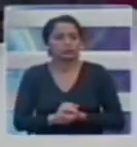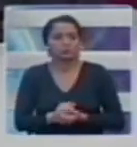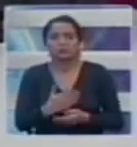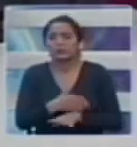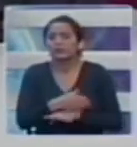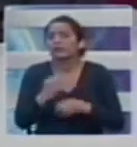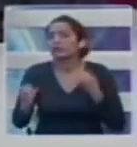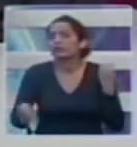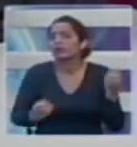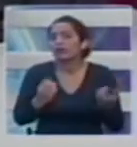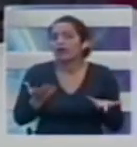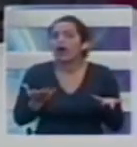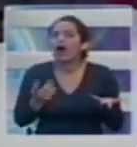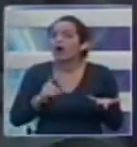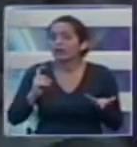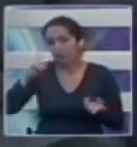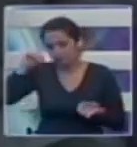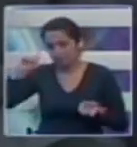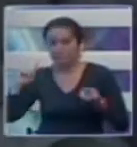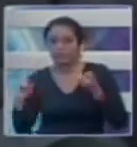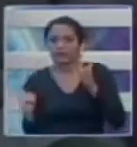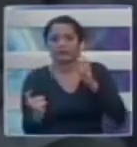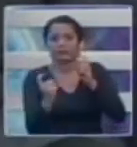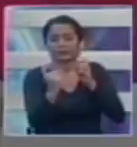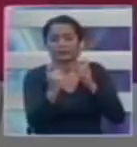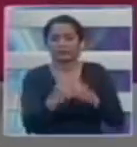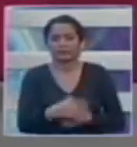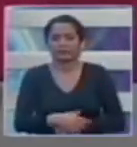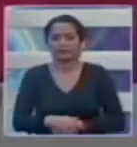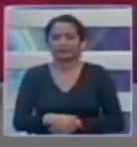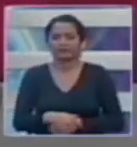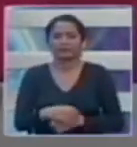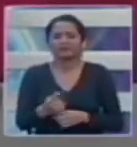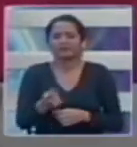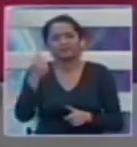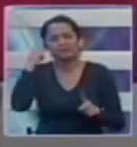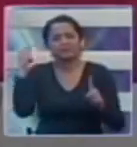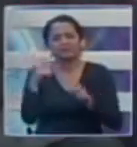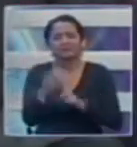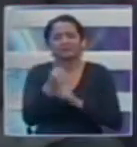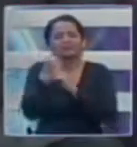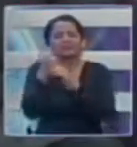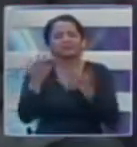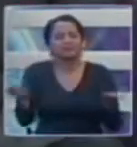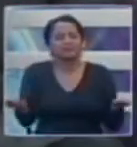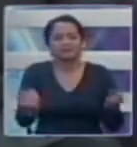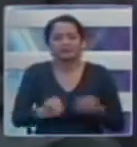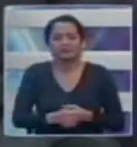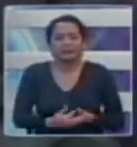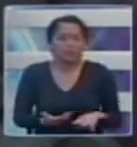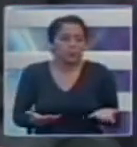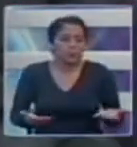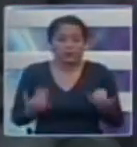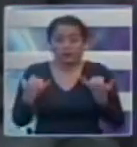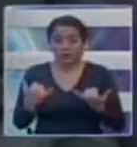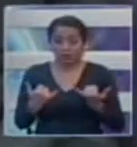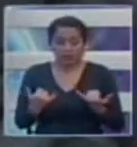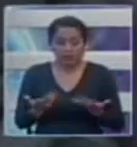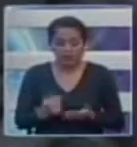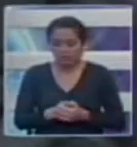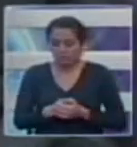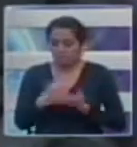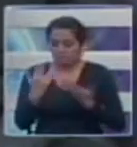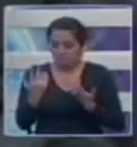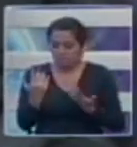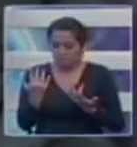tener muchos más cambios de lo que pasen en estos ¿Qué días. ¿Qué resultados se esperan? Bueno, nosotros esperamos primero los